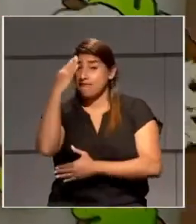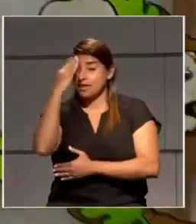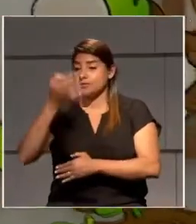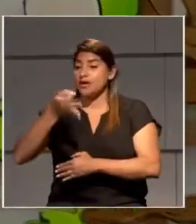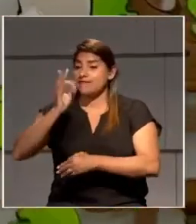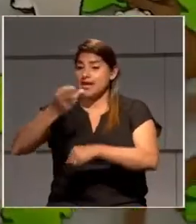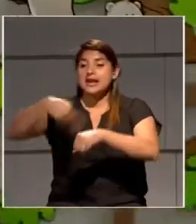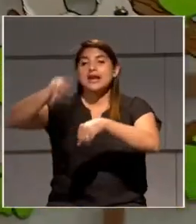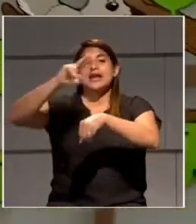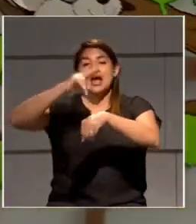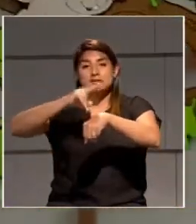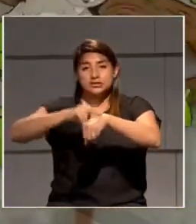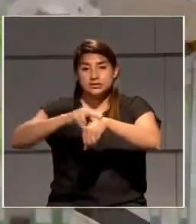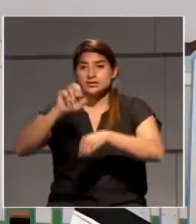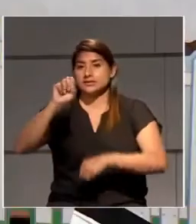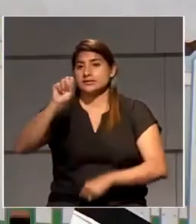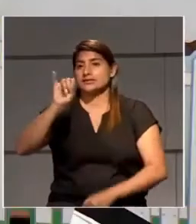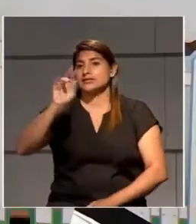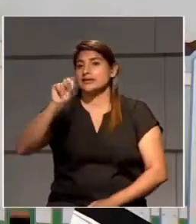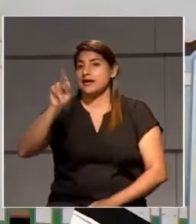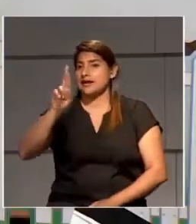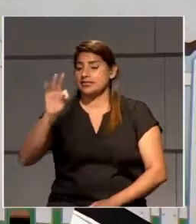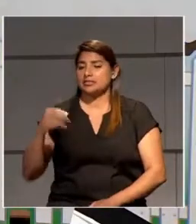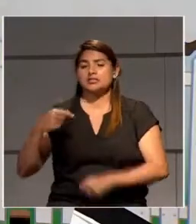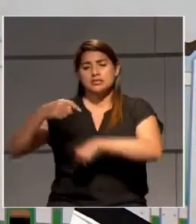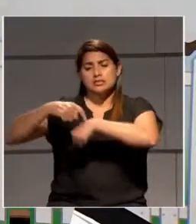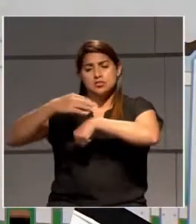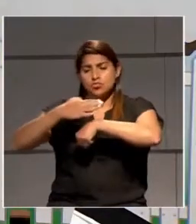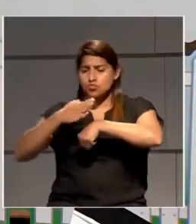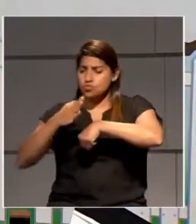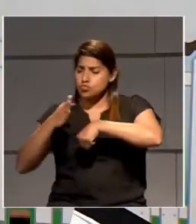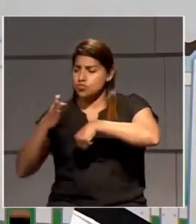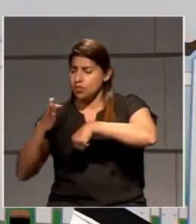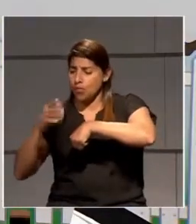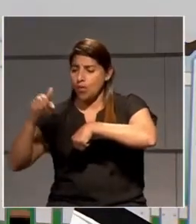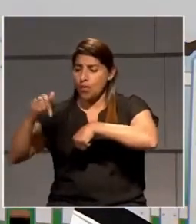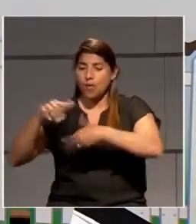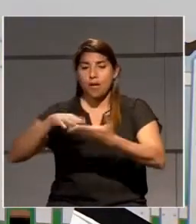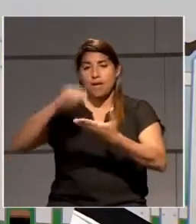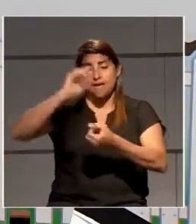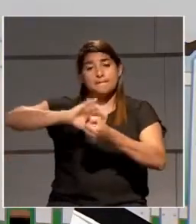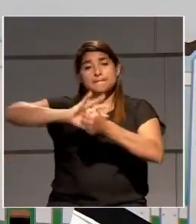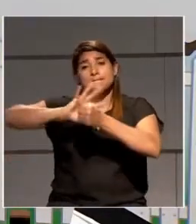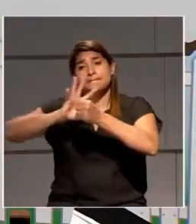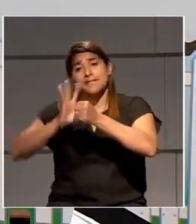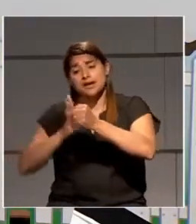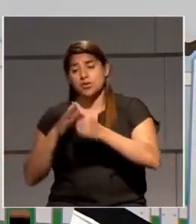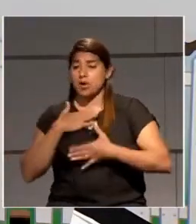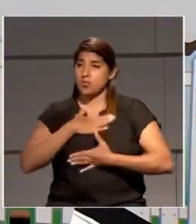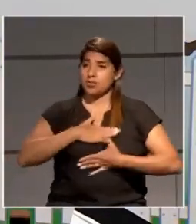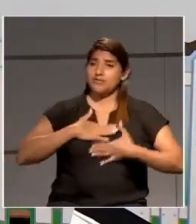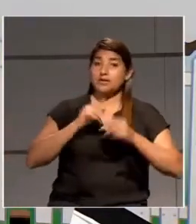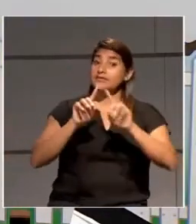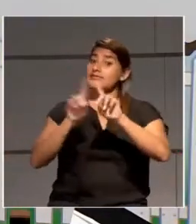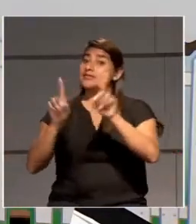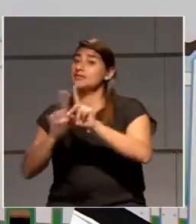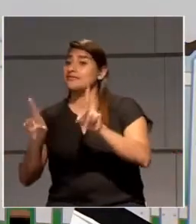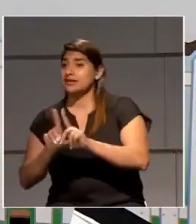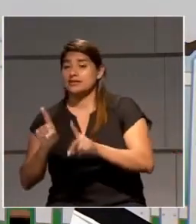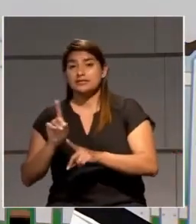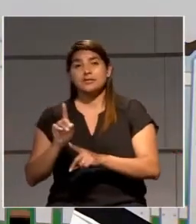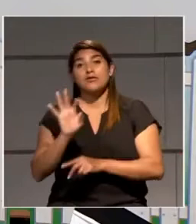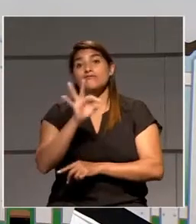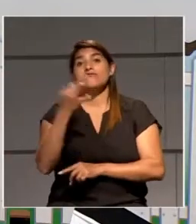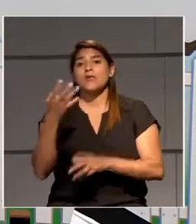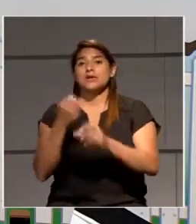Facebook Café Nacional SINAR. Durante esta época que hemos estado en pandemia, hemos disfrutado de diferentes maneras